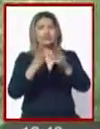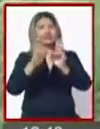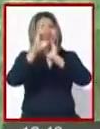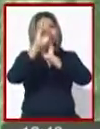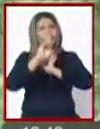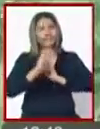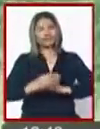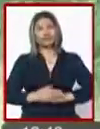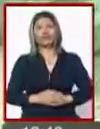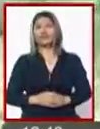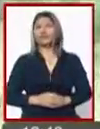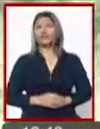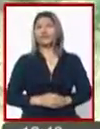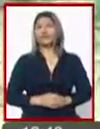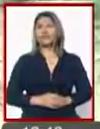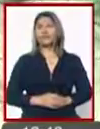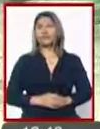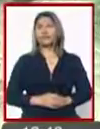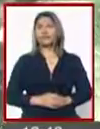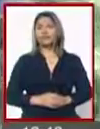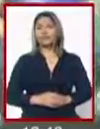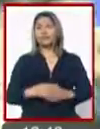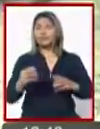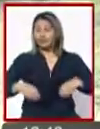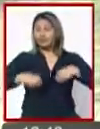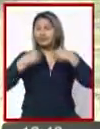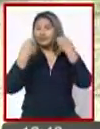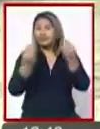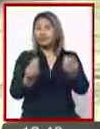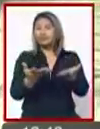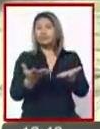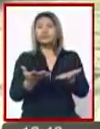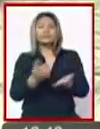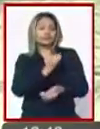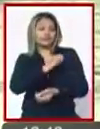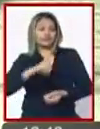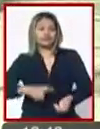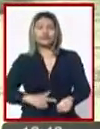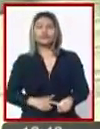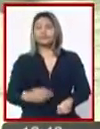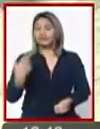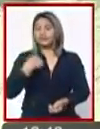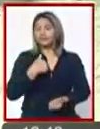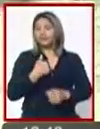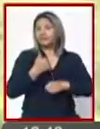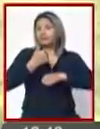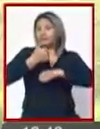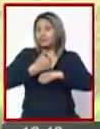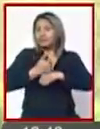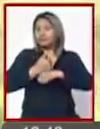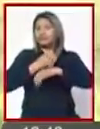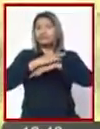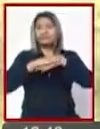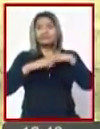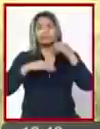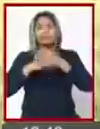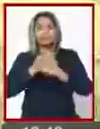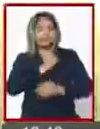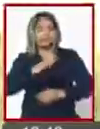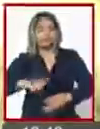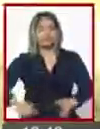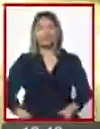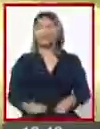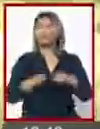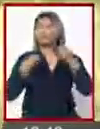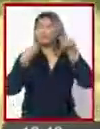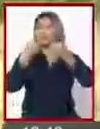honestamente acá, ¿no? Pero lógico, digamos, este circuito nos lo ha cedido la alcaldía. Aquí a nosotros no estamos arbitrariamente. La alcaldía nos ha